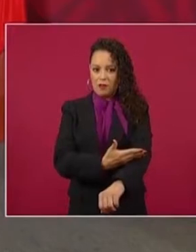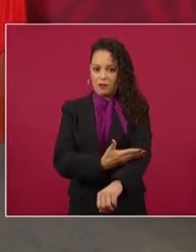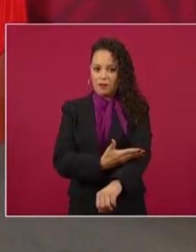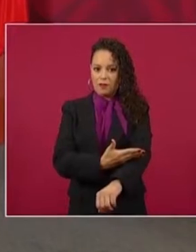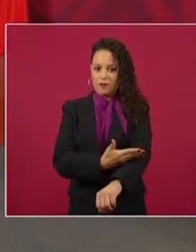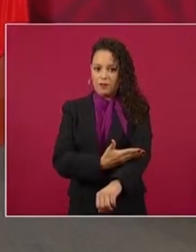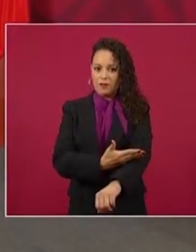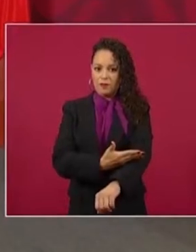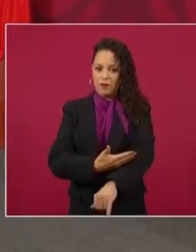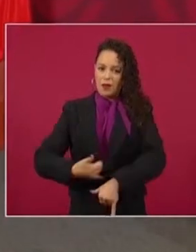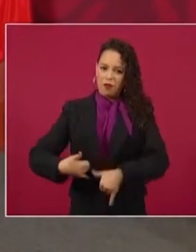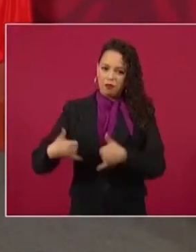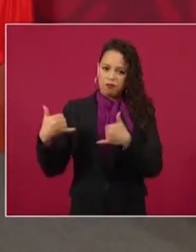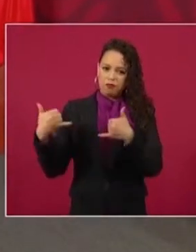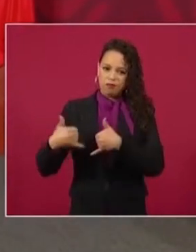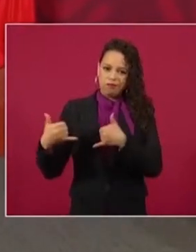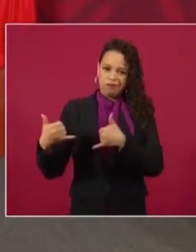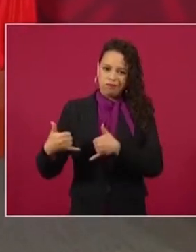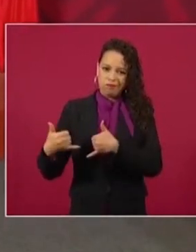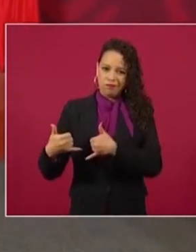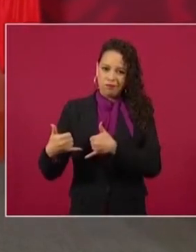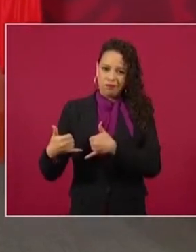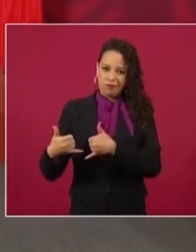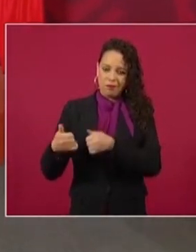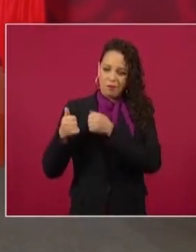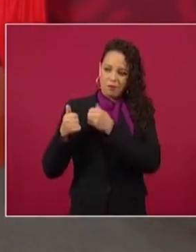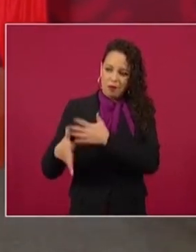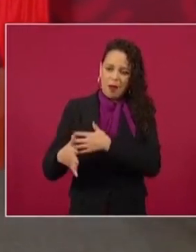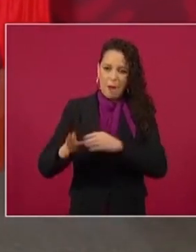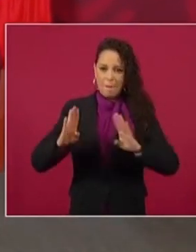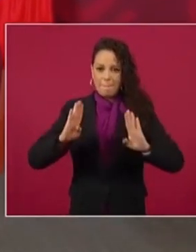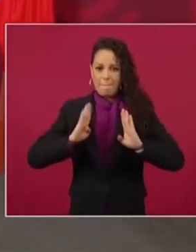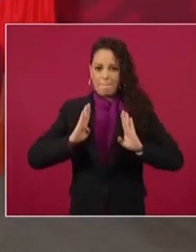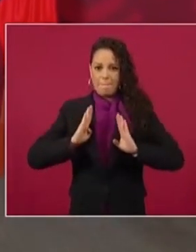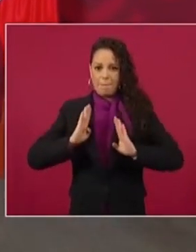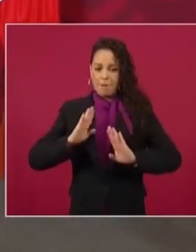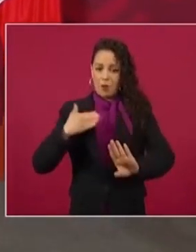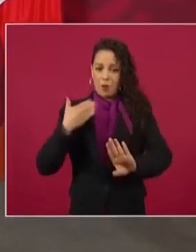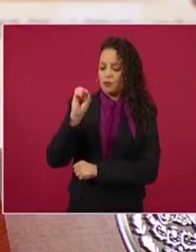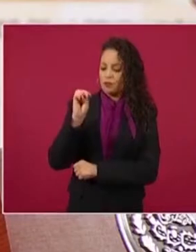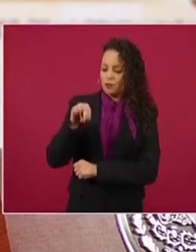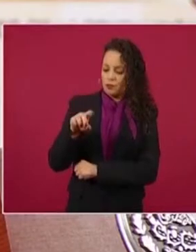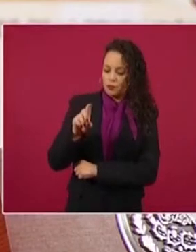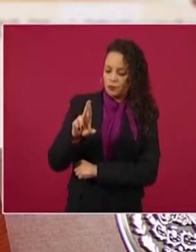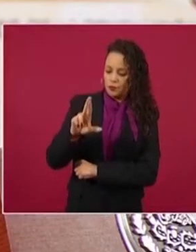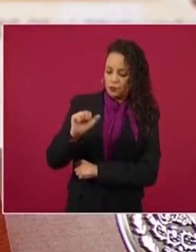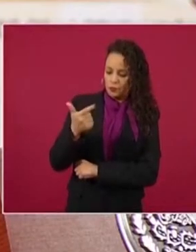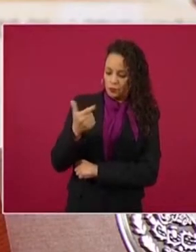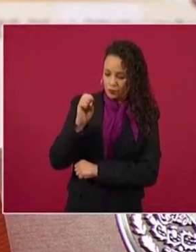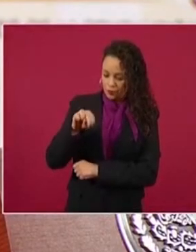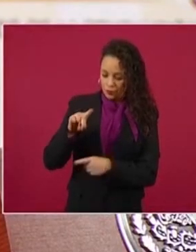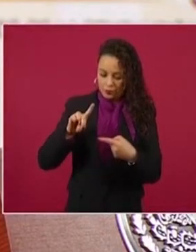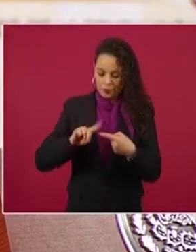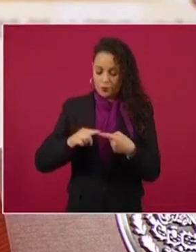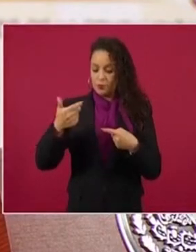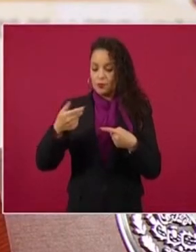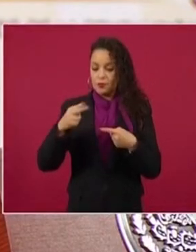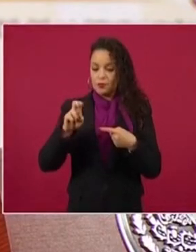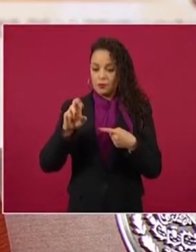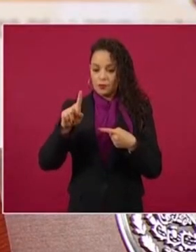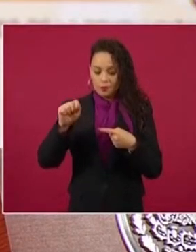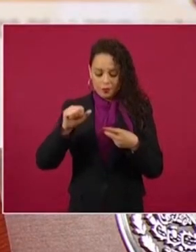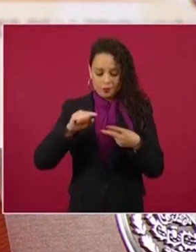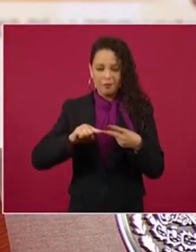españa' rechaza tajantemente a las descalificaciones realizadas por lópez obrador en los últimos días contra españa y